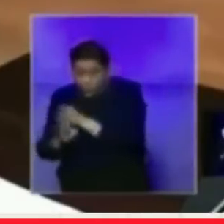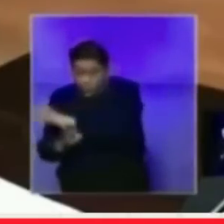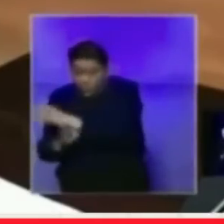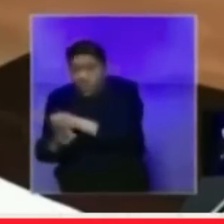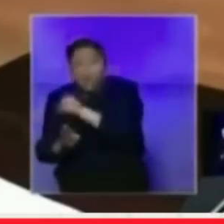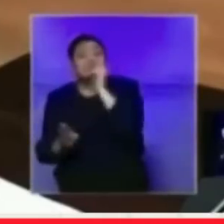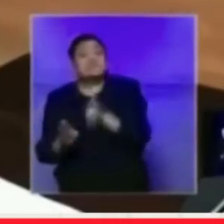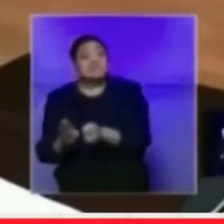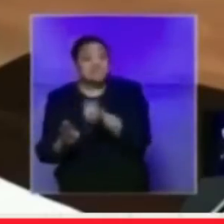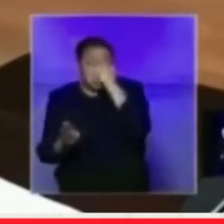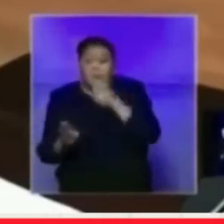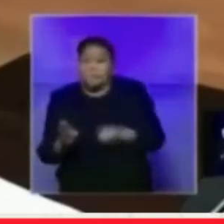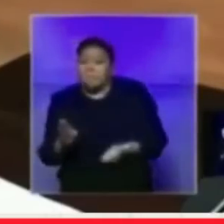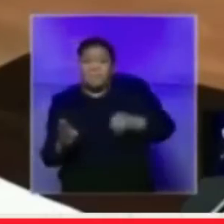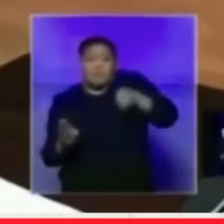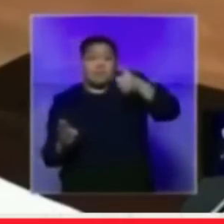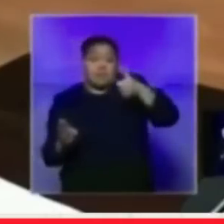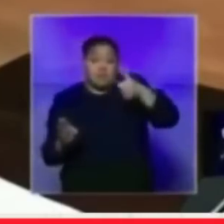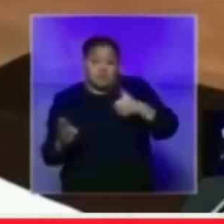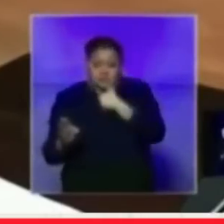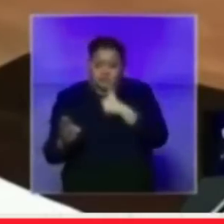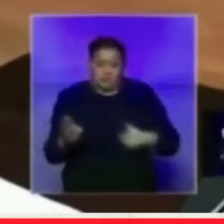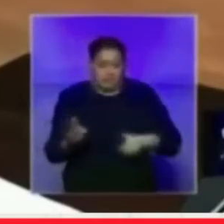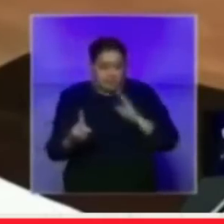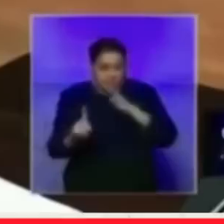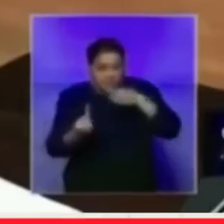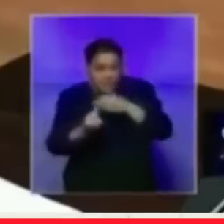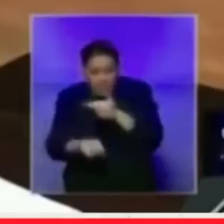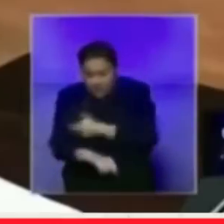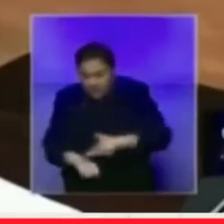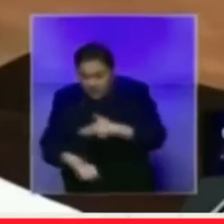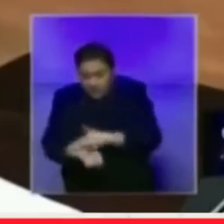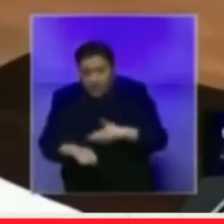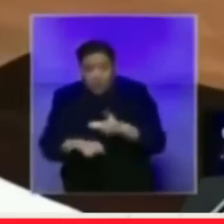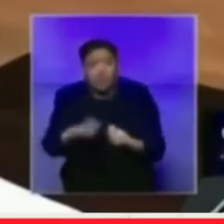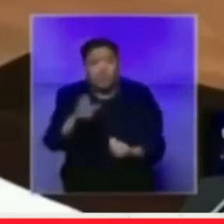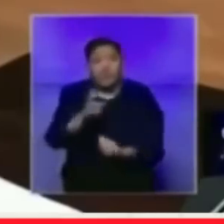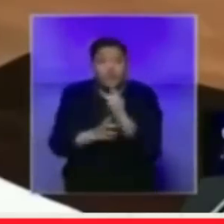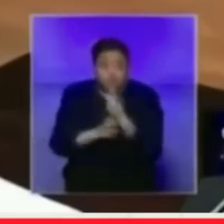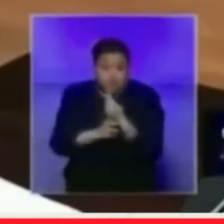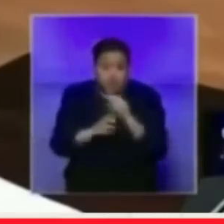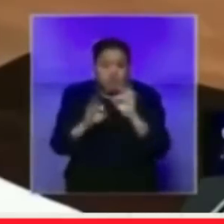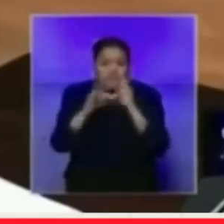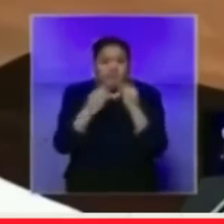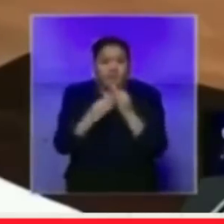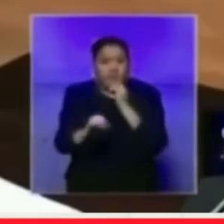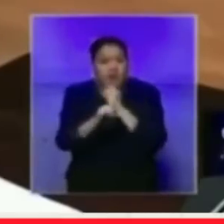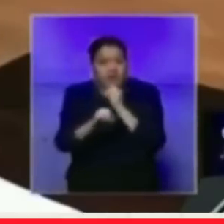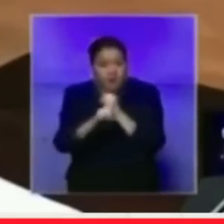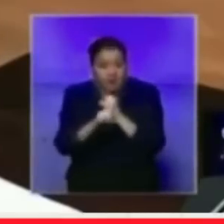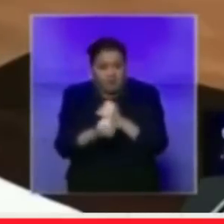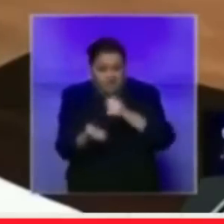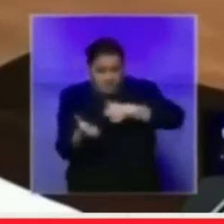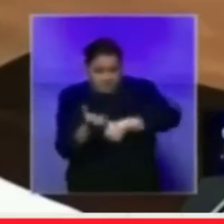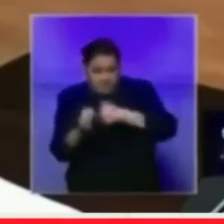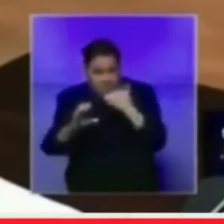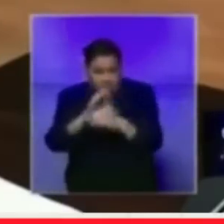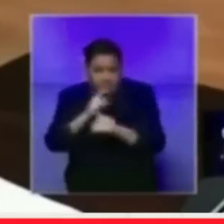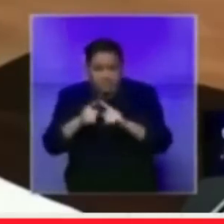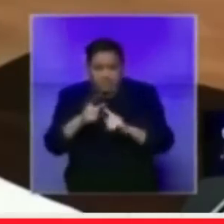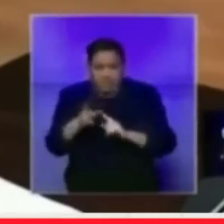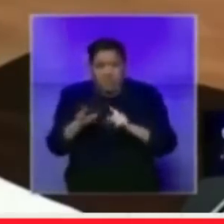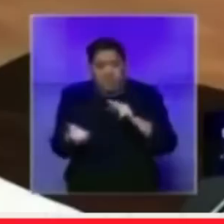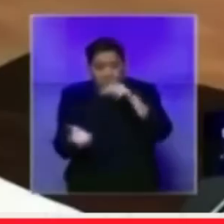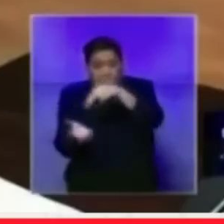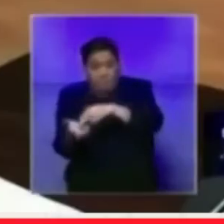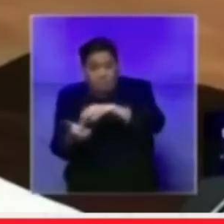que, por primera vez en la elección presidencial, se implementaron las modalidades de voto electrónico por Internet y el voto de forma